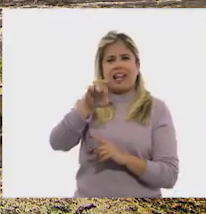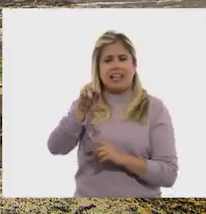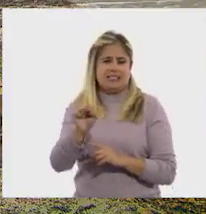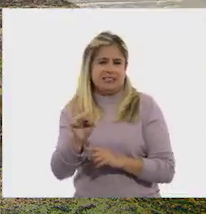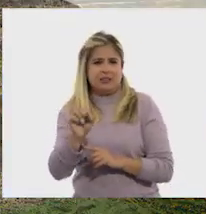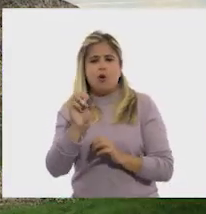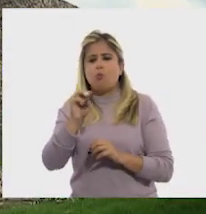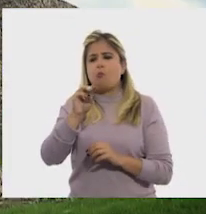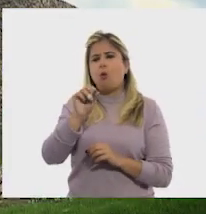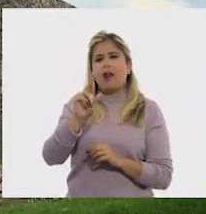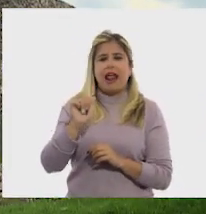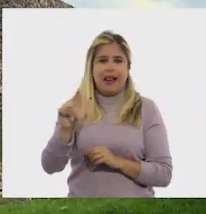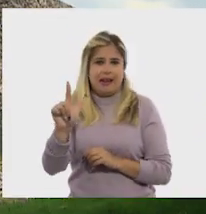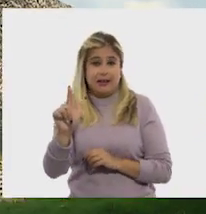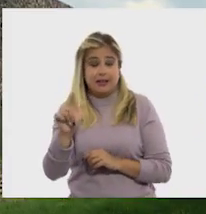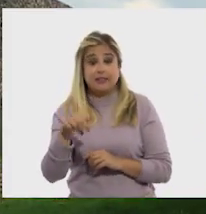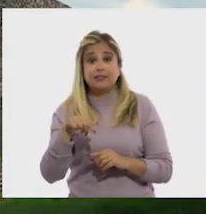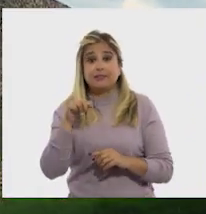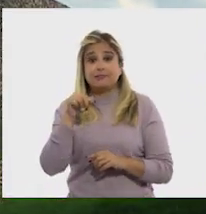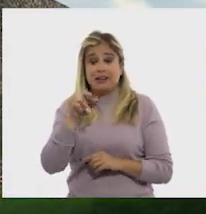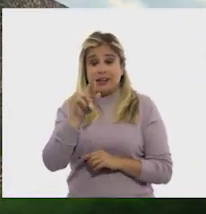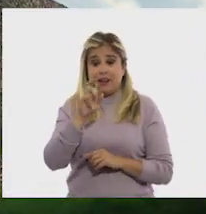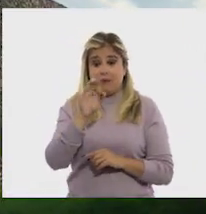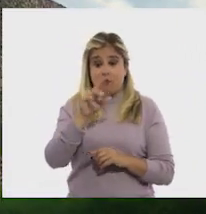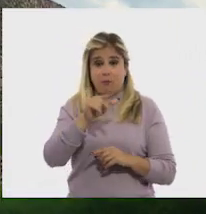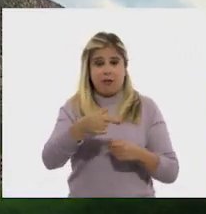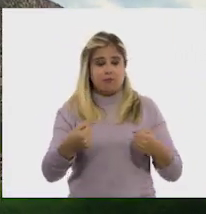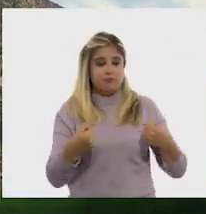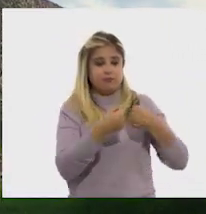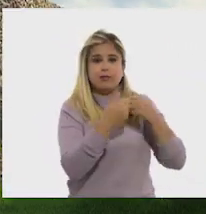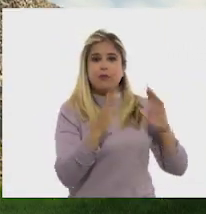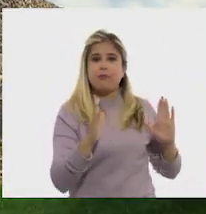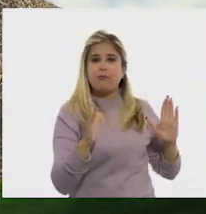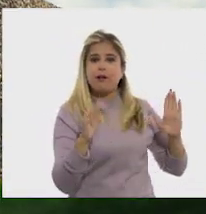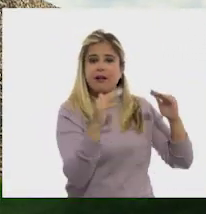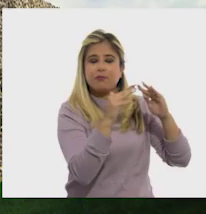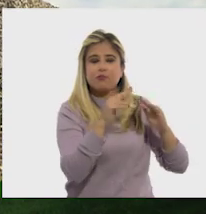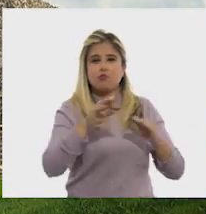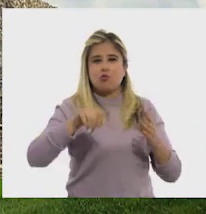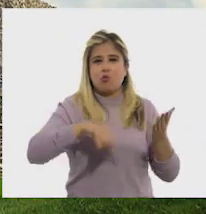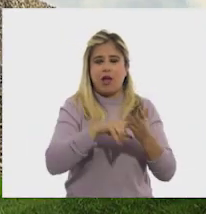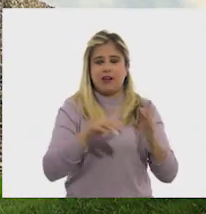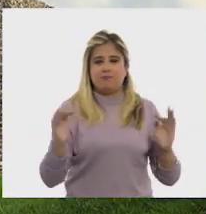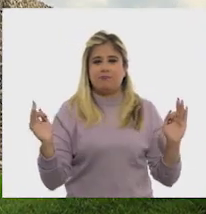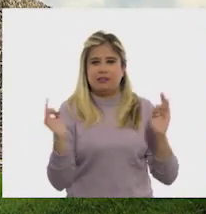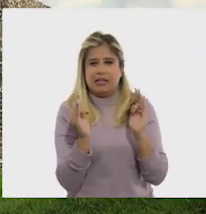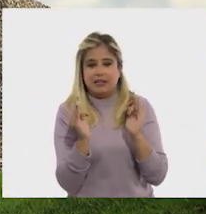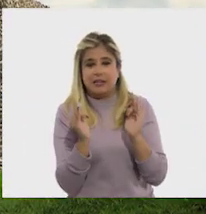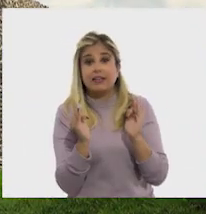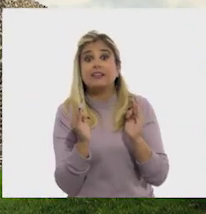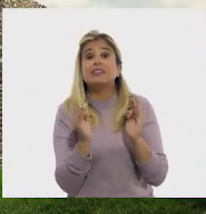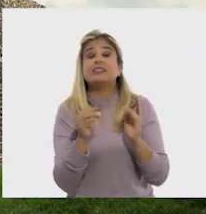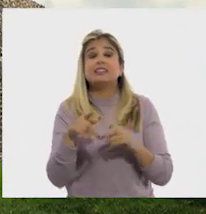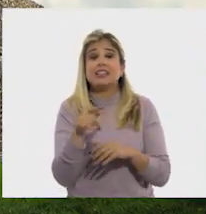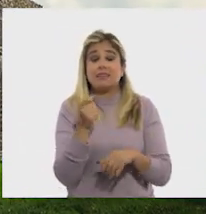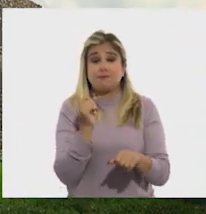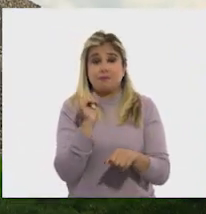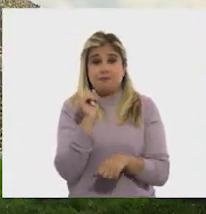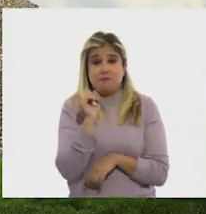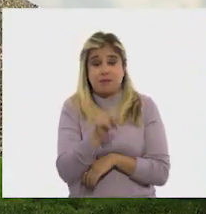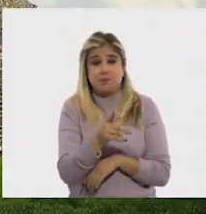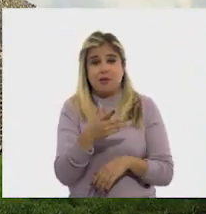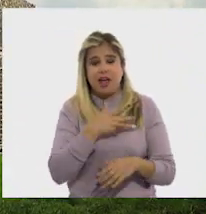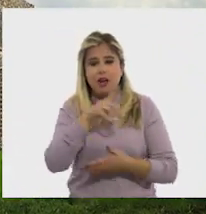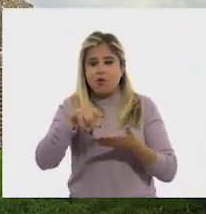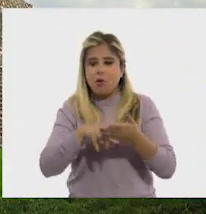Moral. Reforma comparte con Palenque y Bonampak su localización, ya que al igual que ellos, está